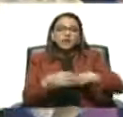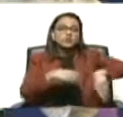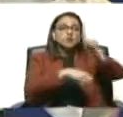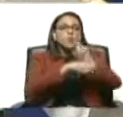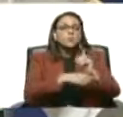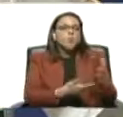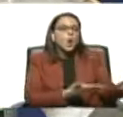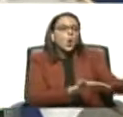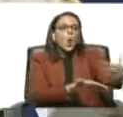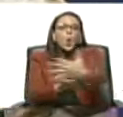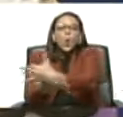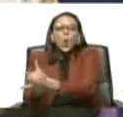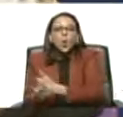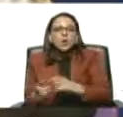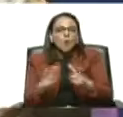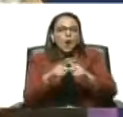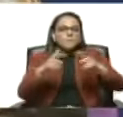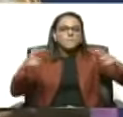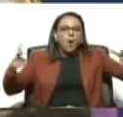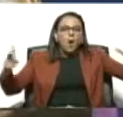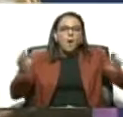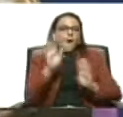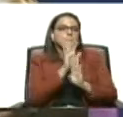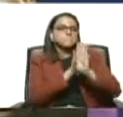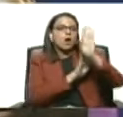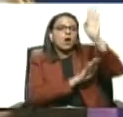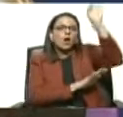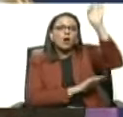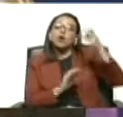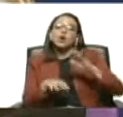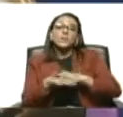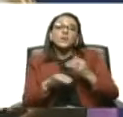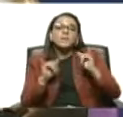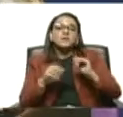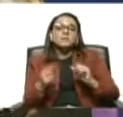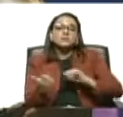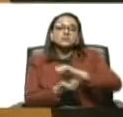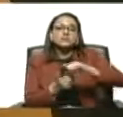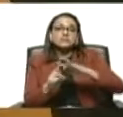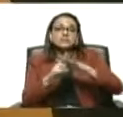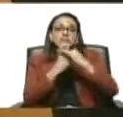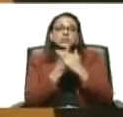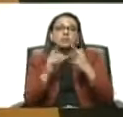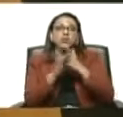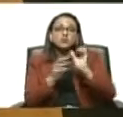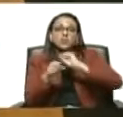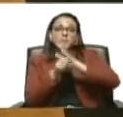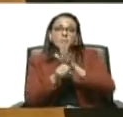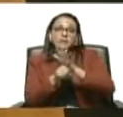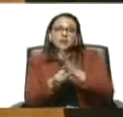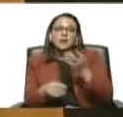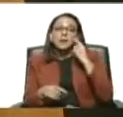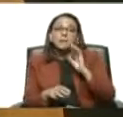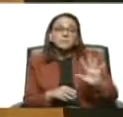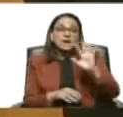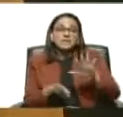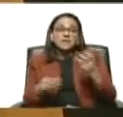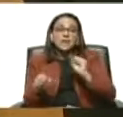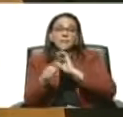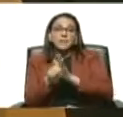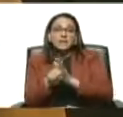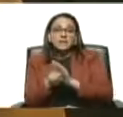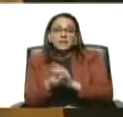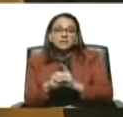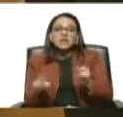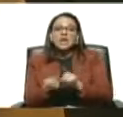capital y fueron los que más crecieron, pero de manera desproporcionada. Pareciera que la pandemia del COVID-19... tuvo una